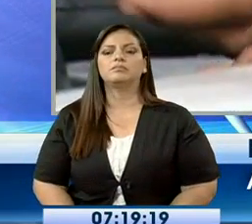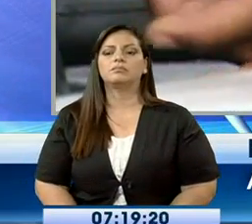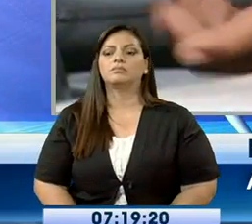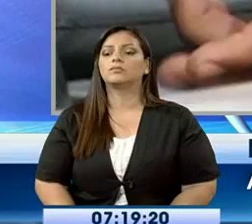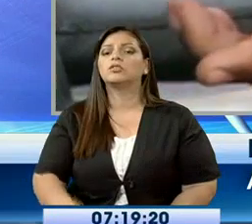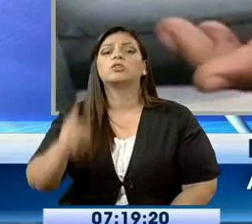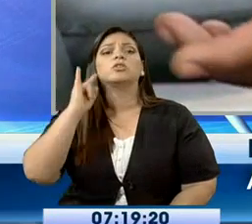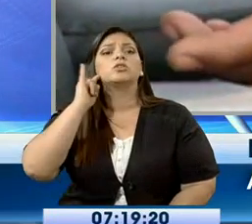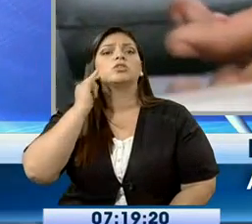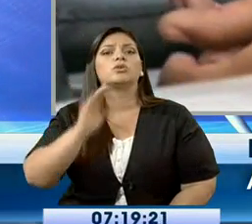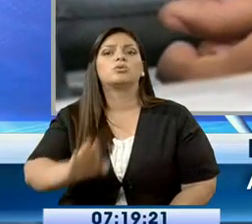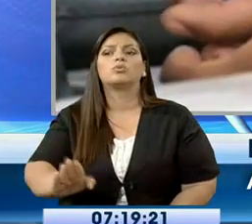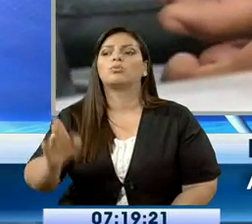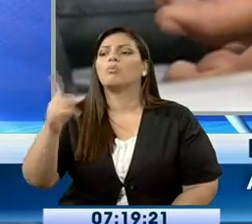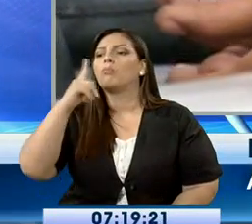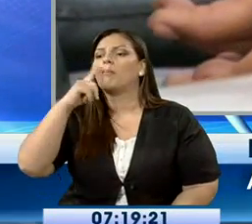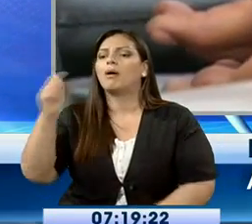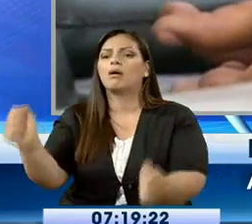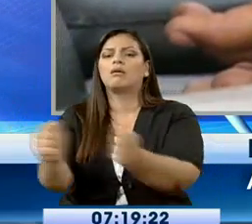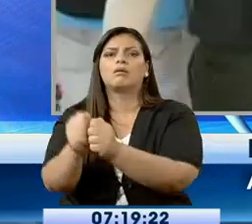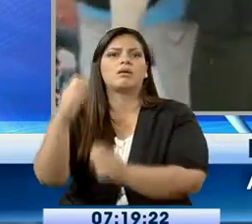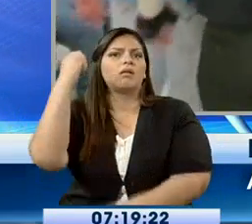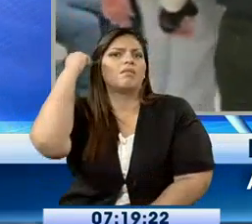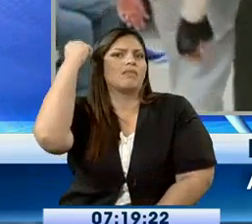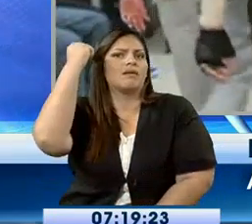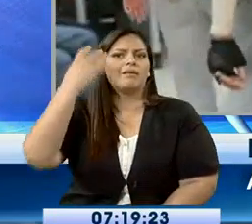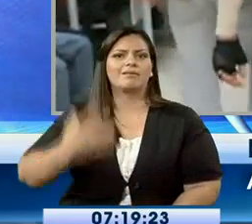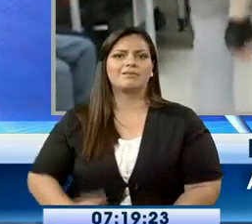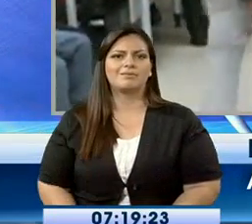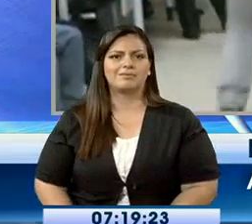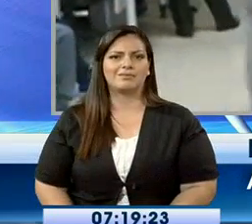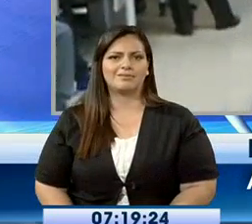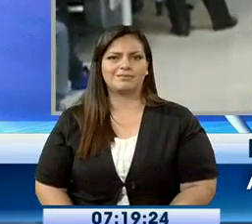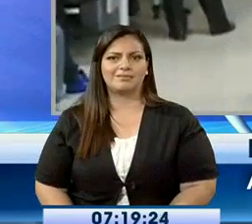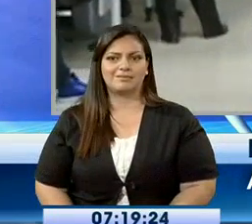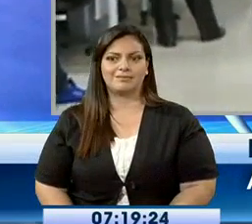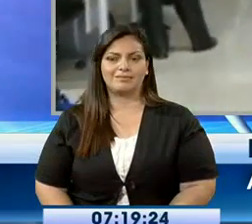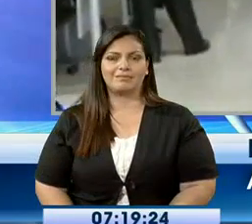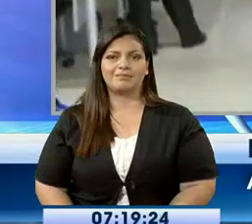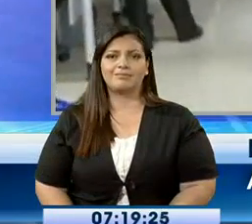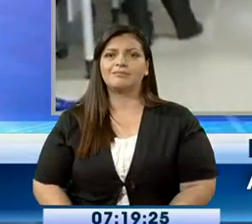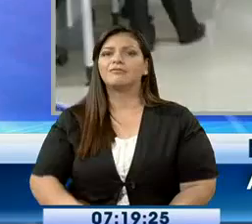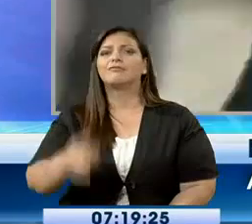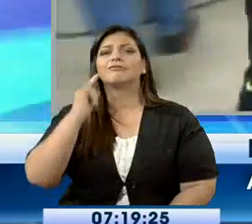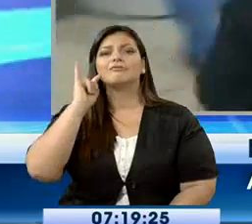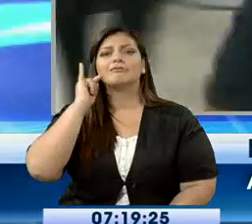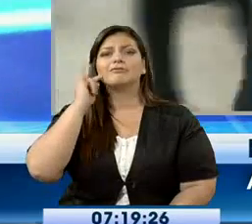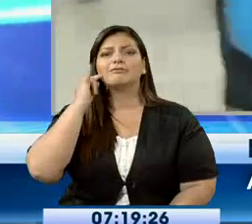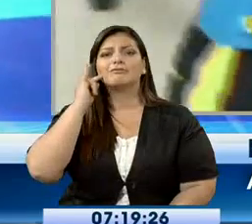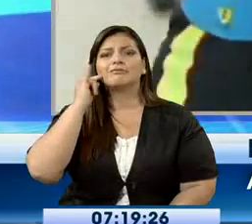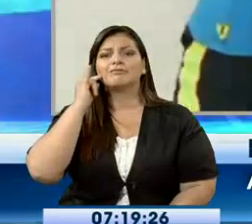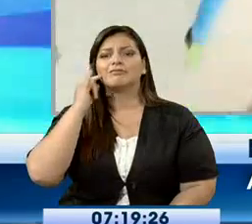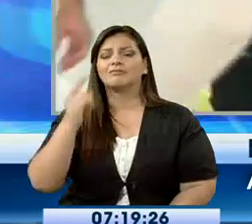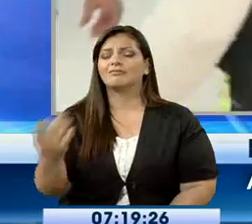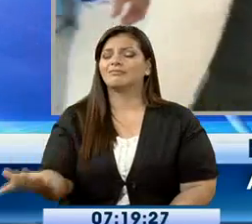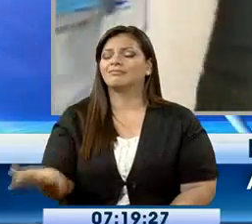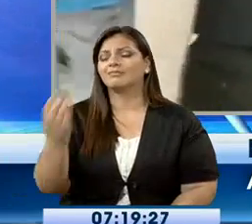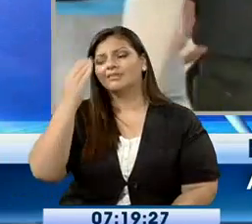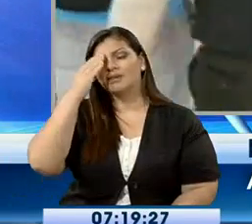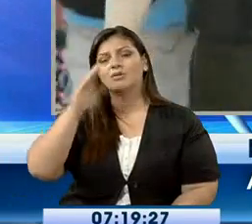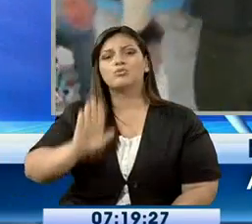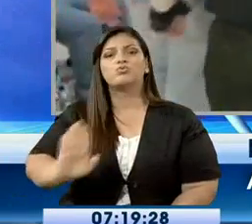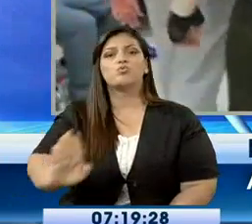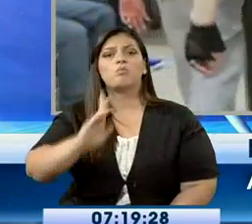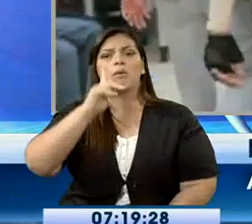esa criatura, que no tiene la culpa de haber llegado, venido al mundo a través de otro padre que no seas tú, y que no tiene